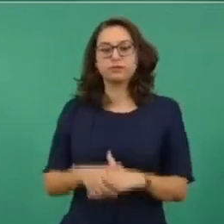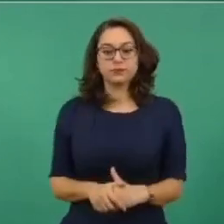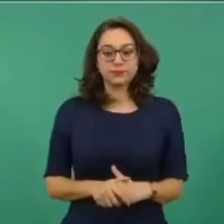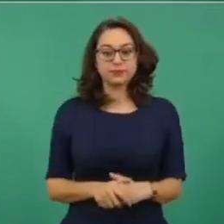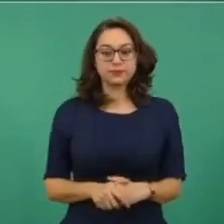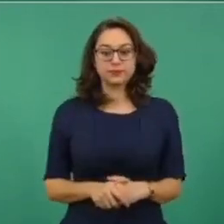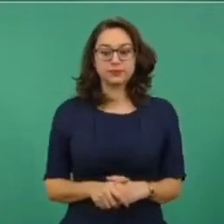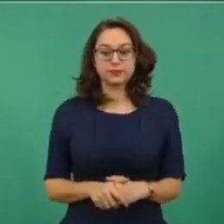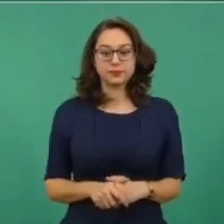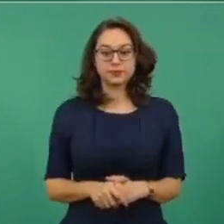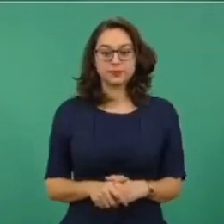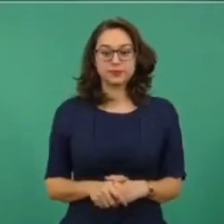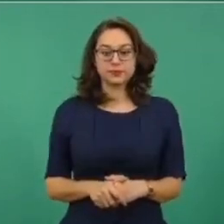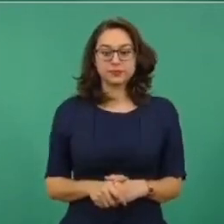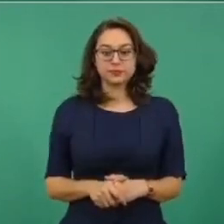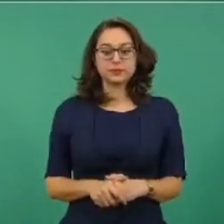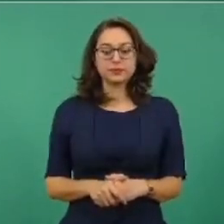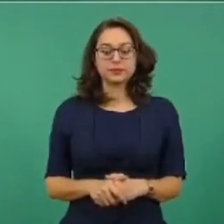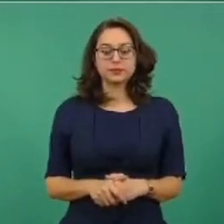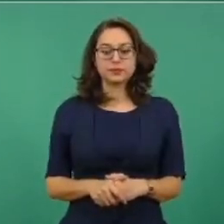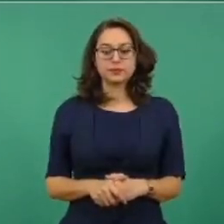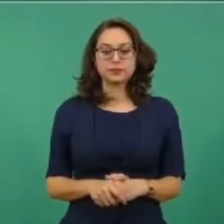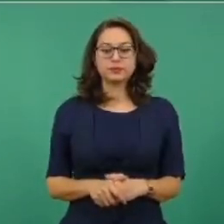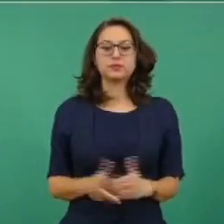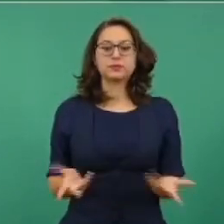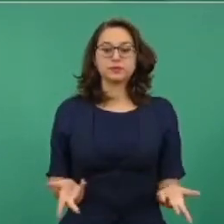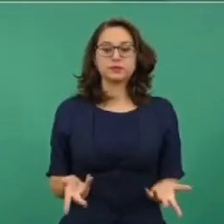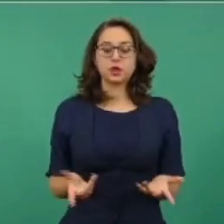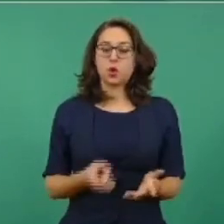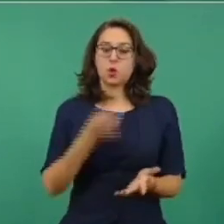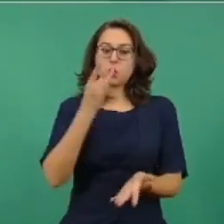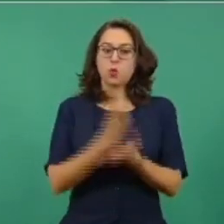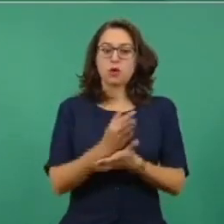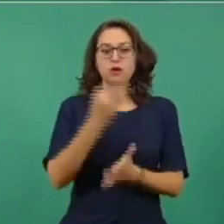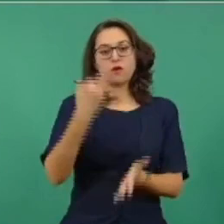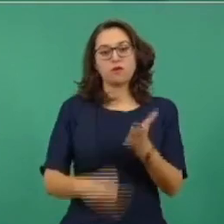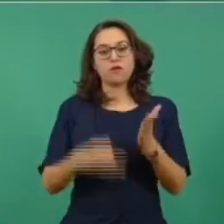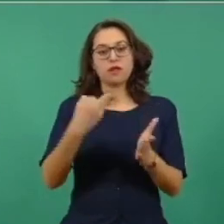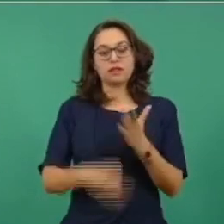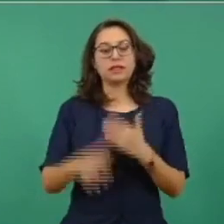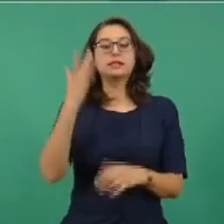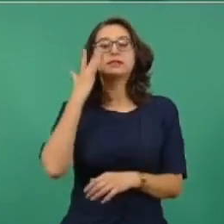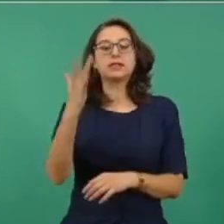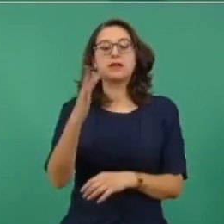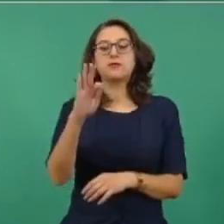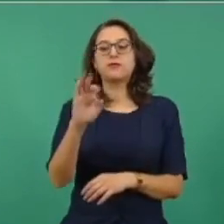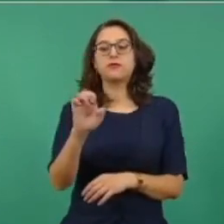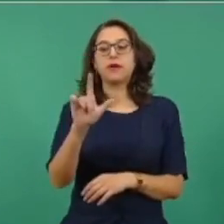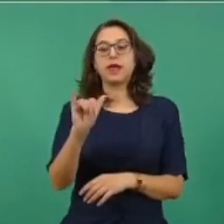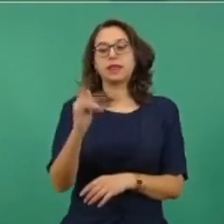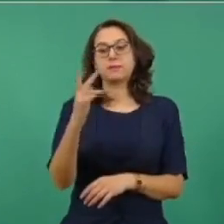Todos, nada más falta San Felipe, que ya es nuevo municipio.